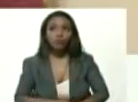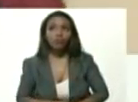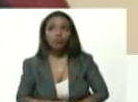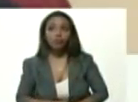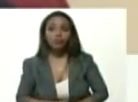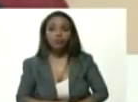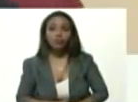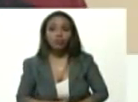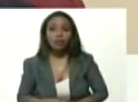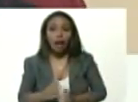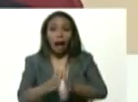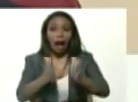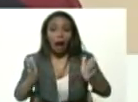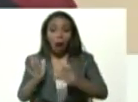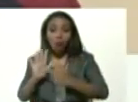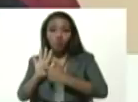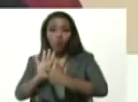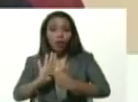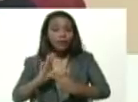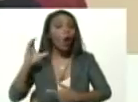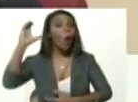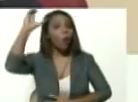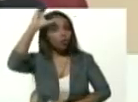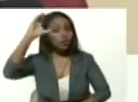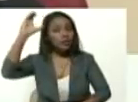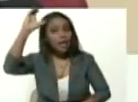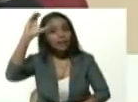con una gran demostración de conciencia